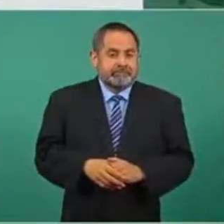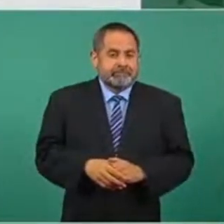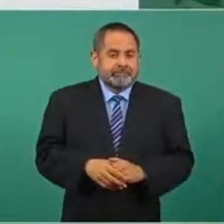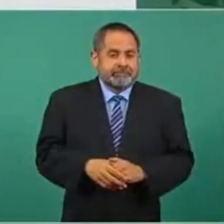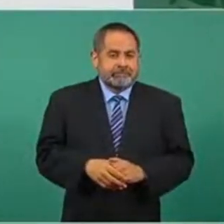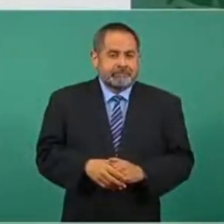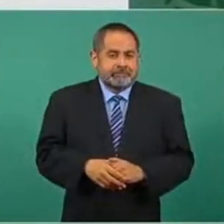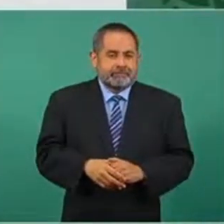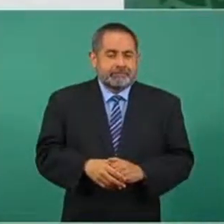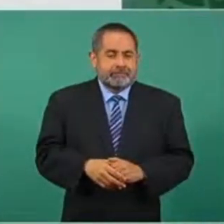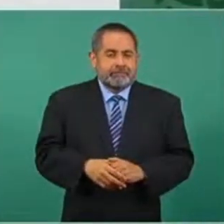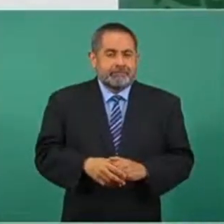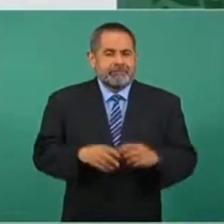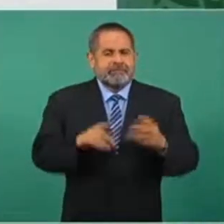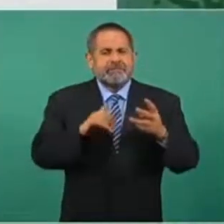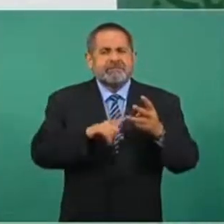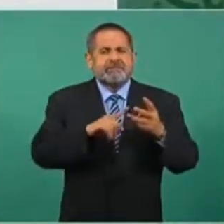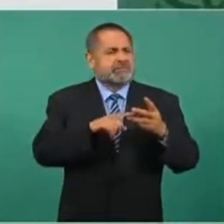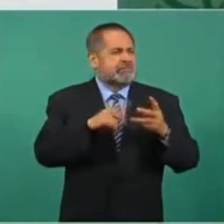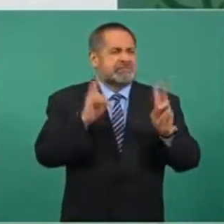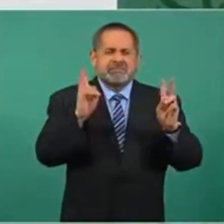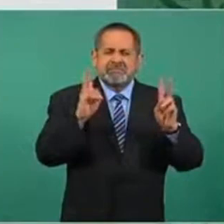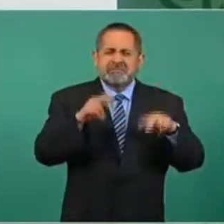¿La silla rota de quién es?